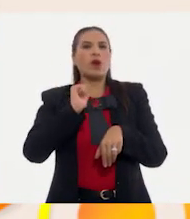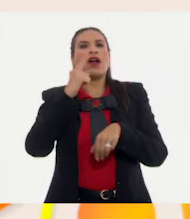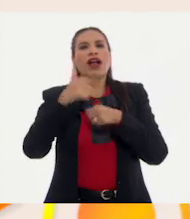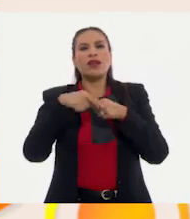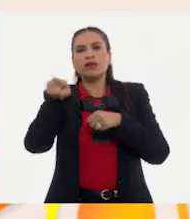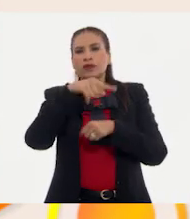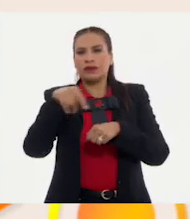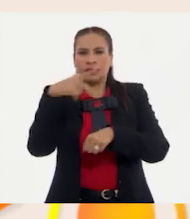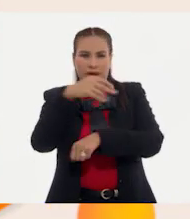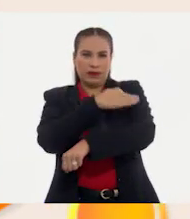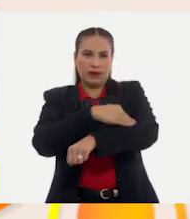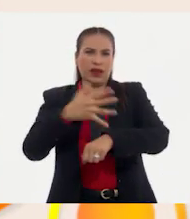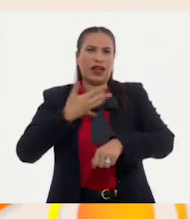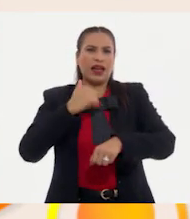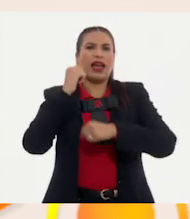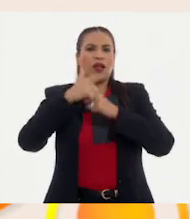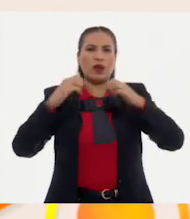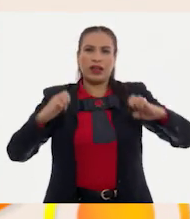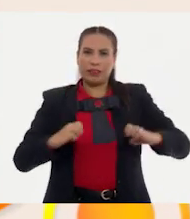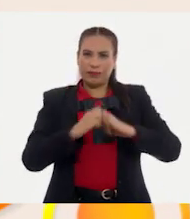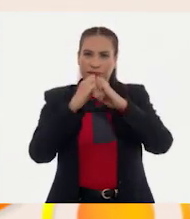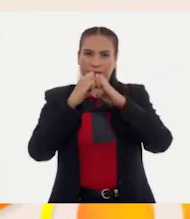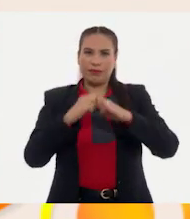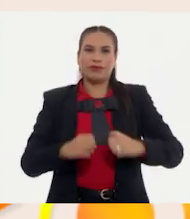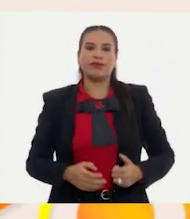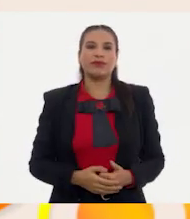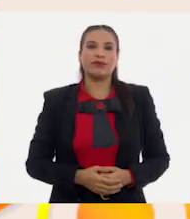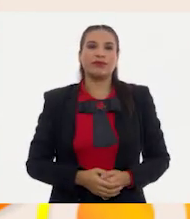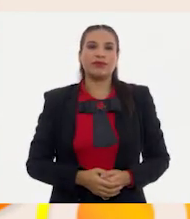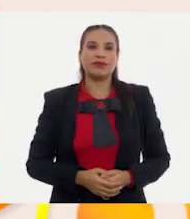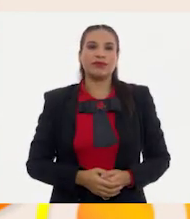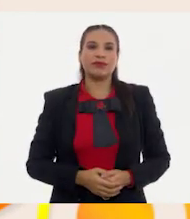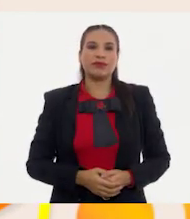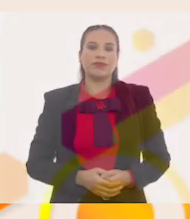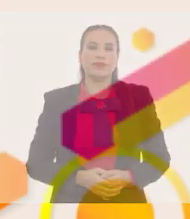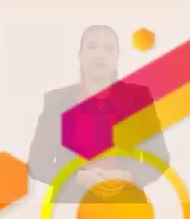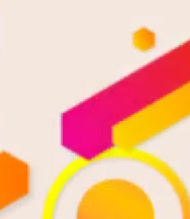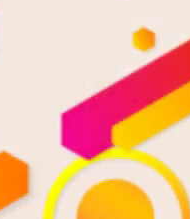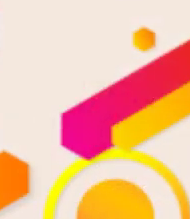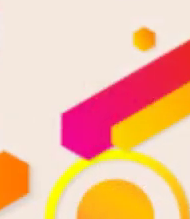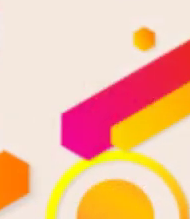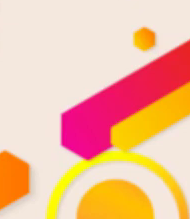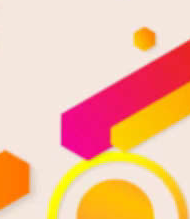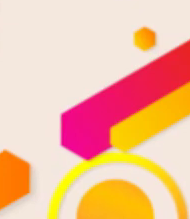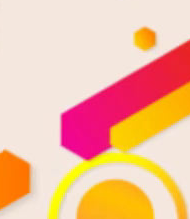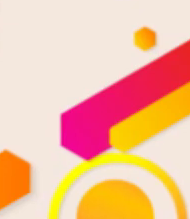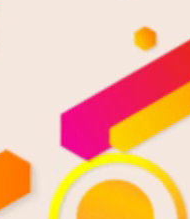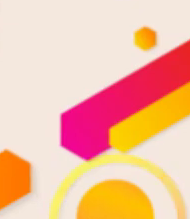alguien cerca de ti tenga una emergencia.